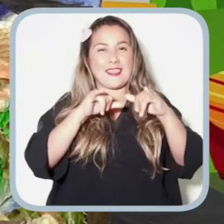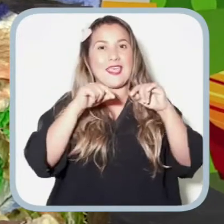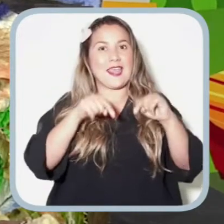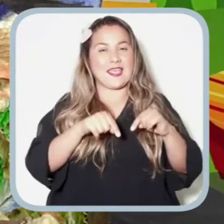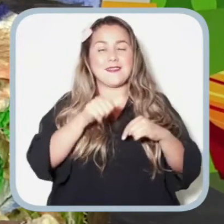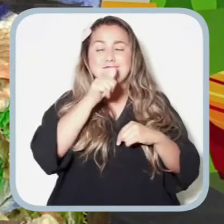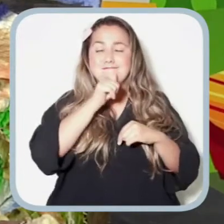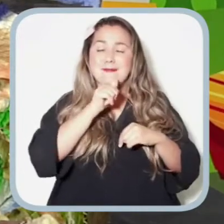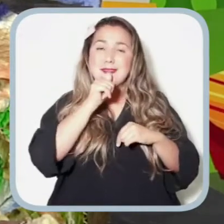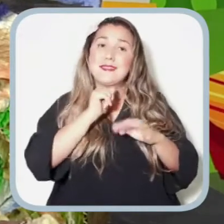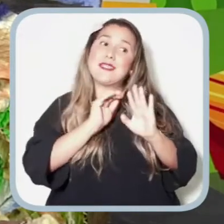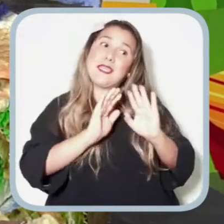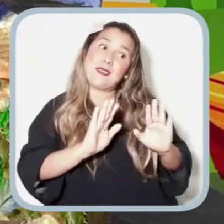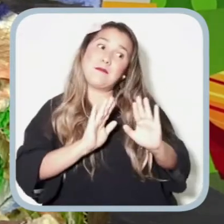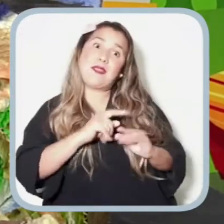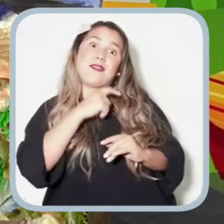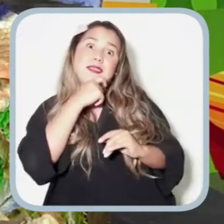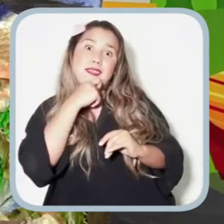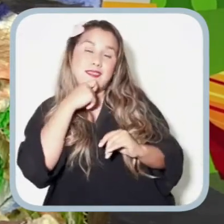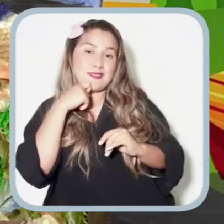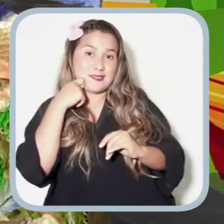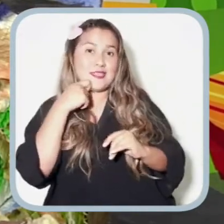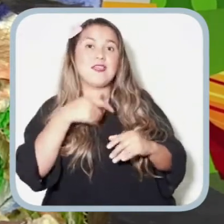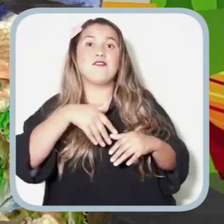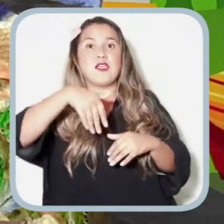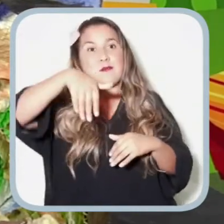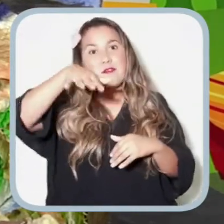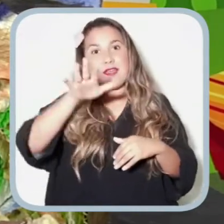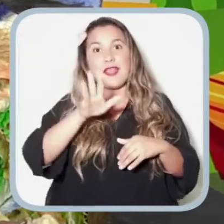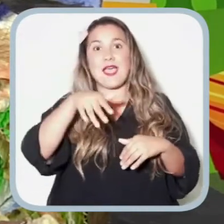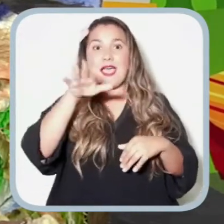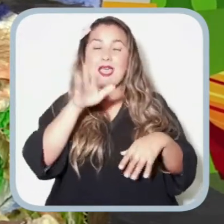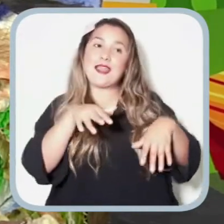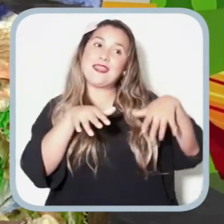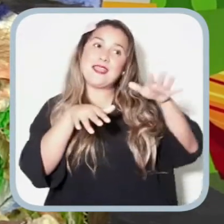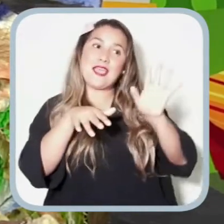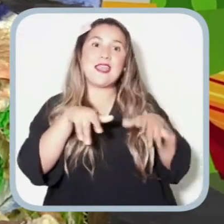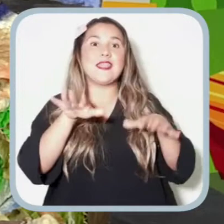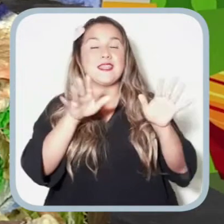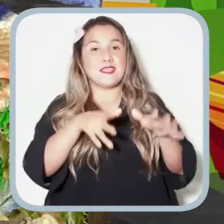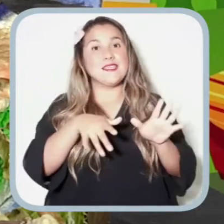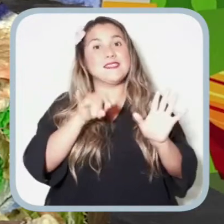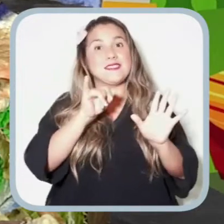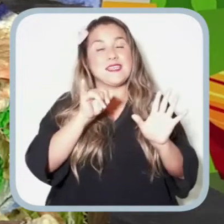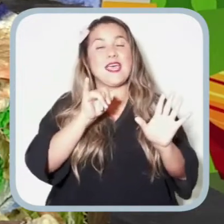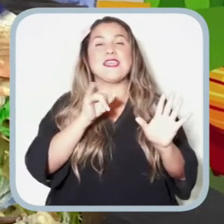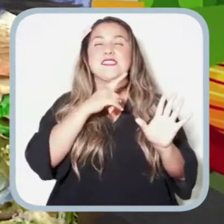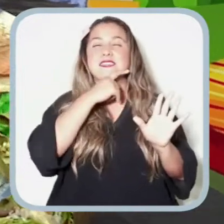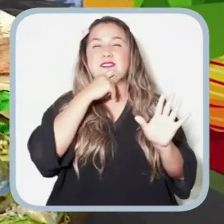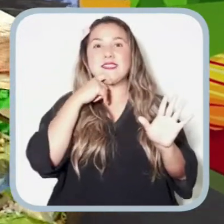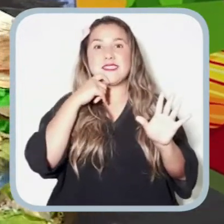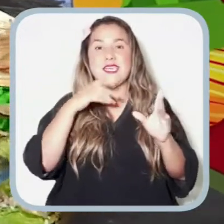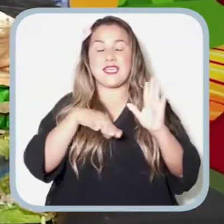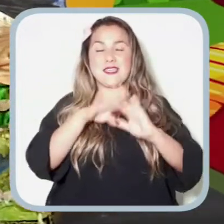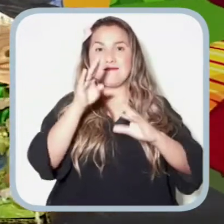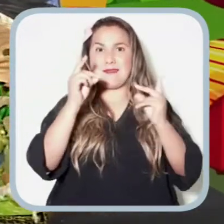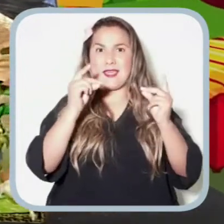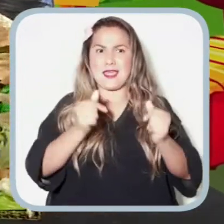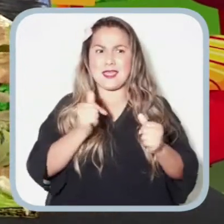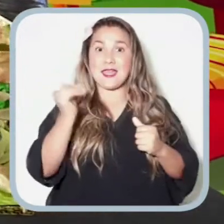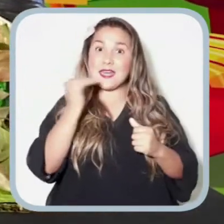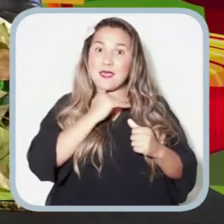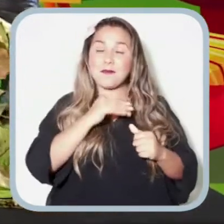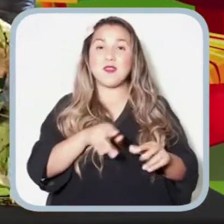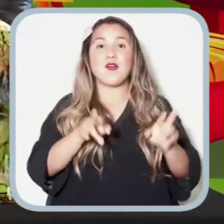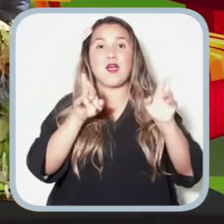se seque mientras tanto voy a mover sus alitas porque así se va a sacar más rápido cierto y me voy así voy a seguir aquí pintando espero que